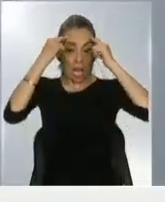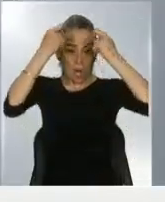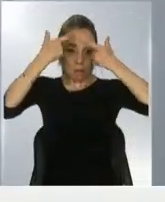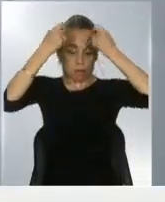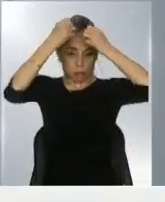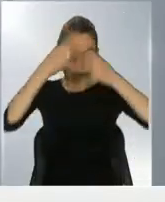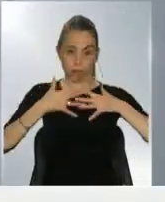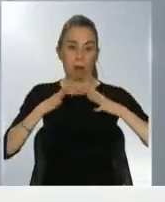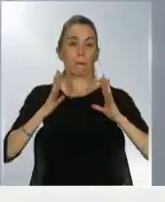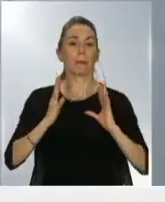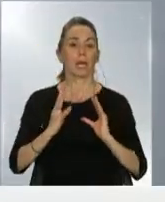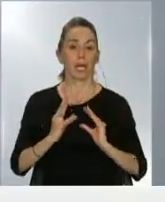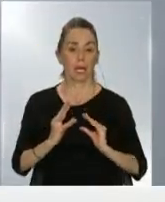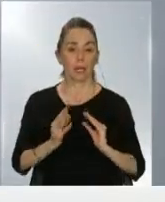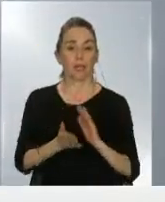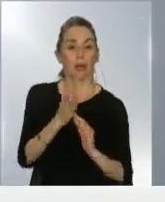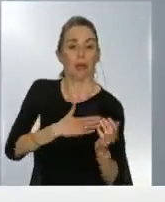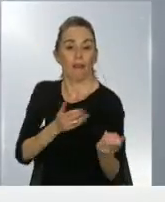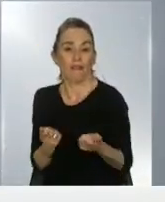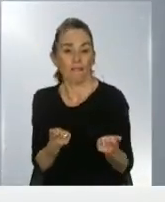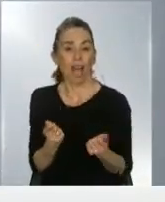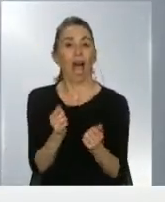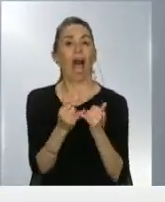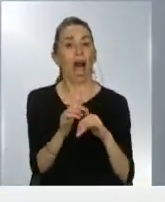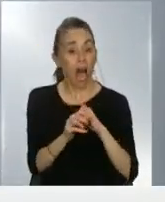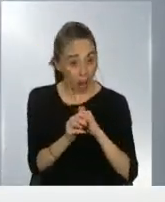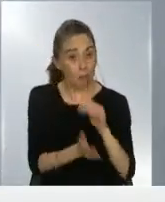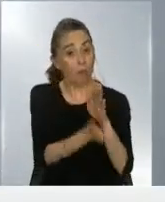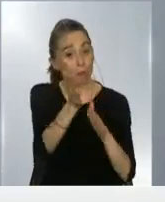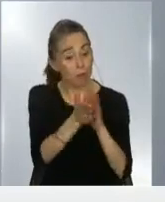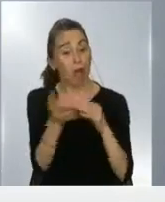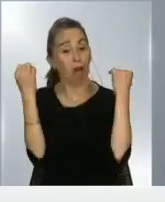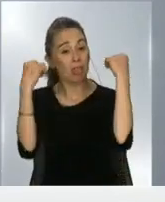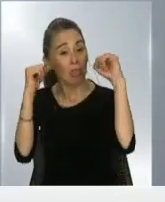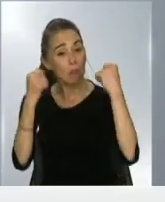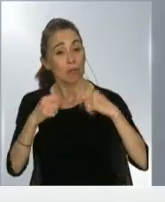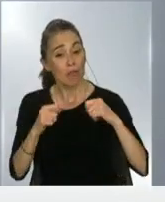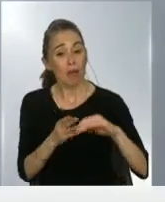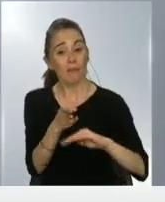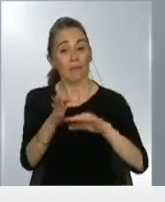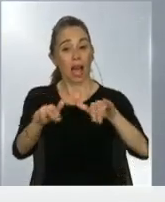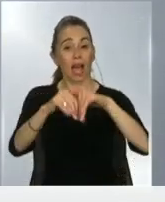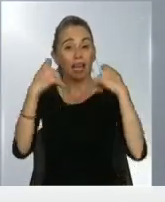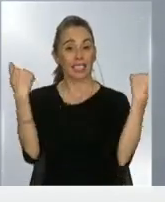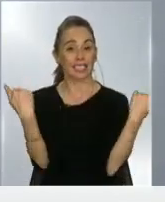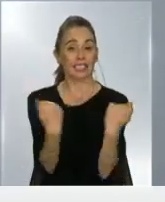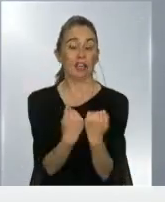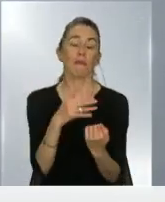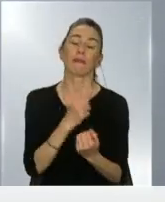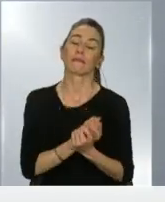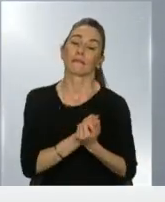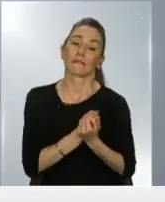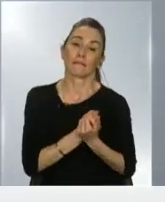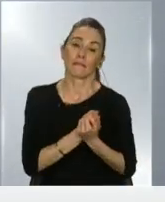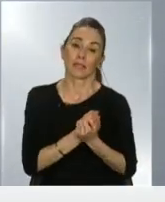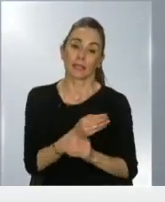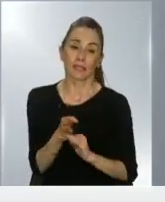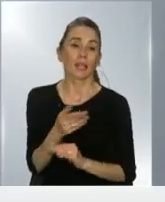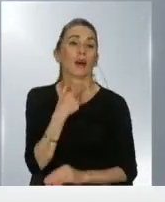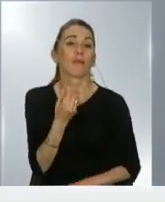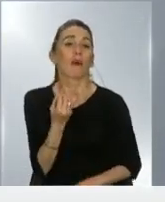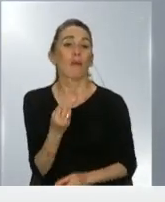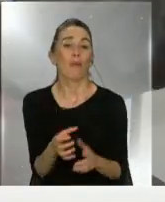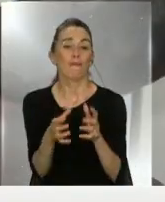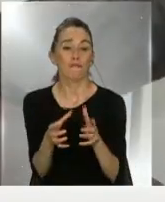síntomas. Por eso sale a bailar con sus amigos, intenta hacer deporte o ir al estadio, su mayor pasión. Me